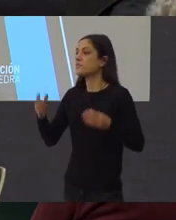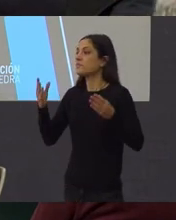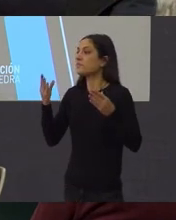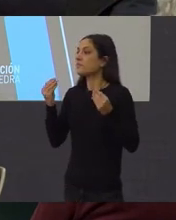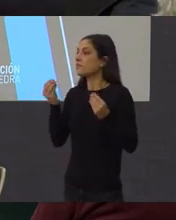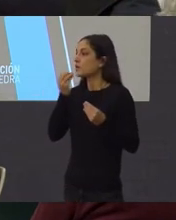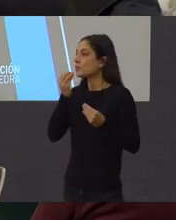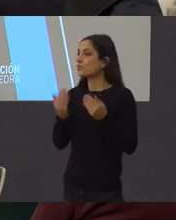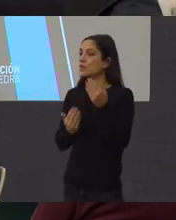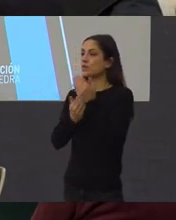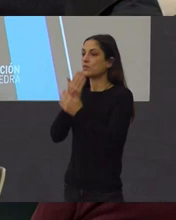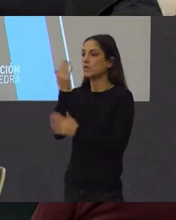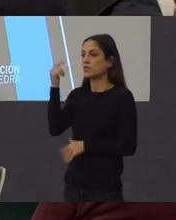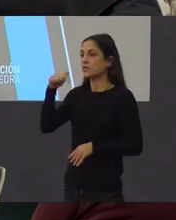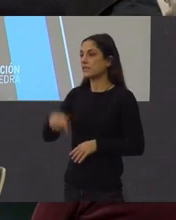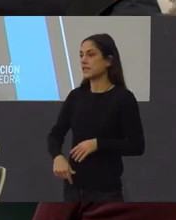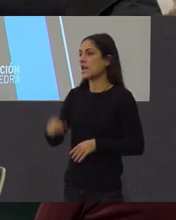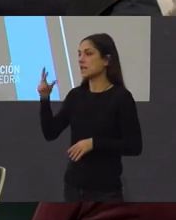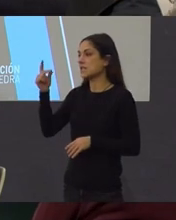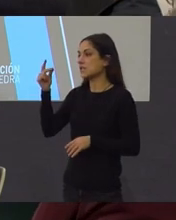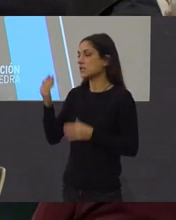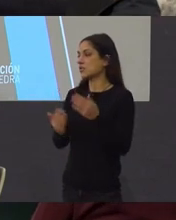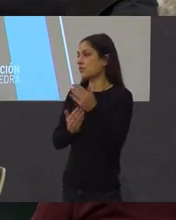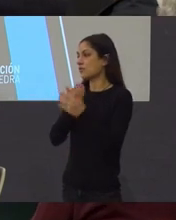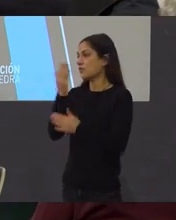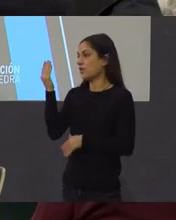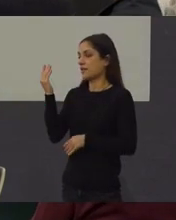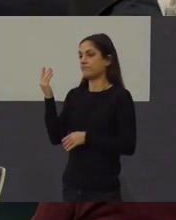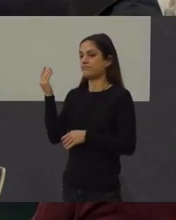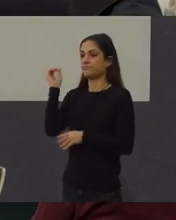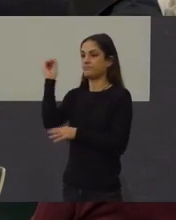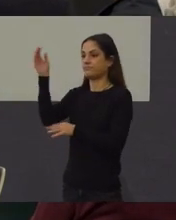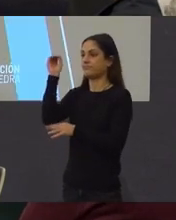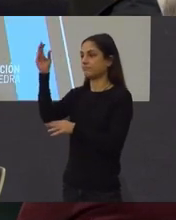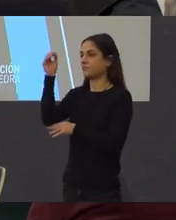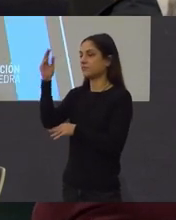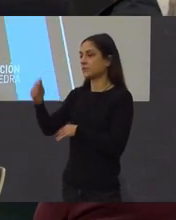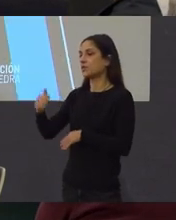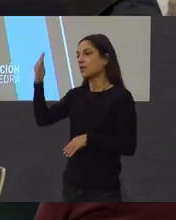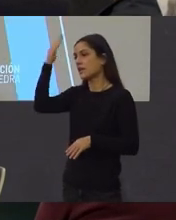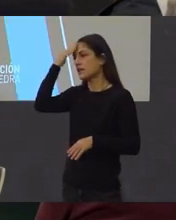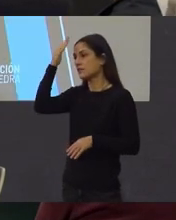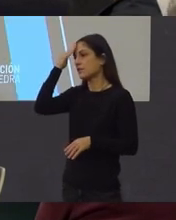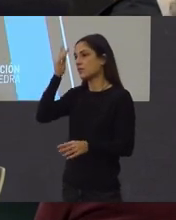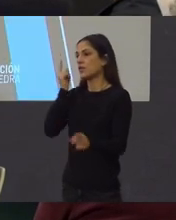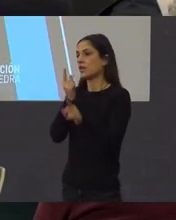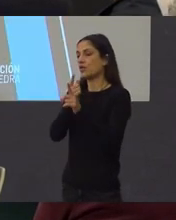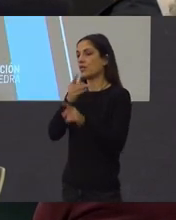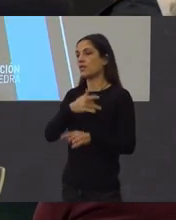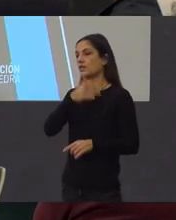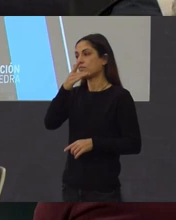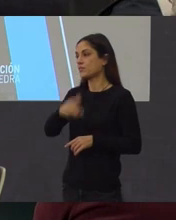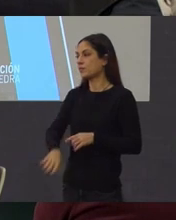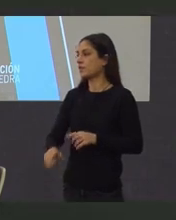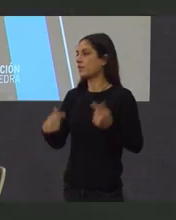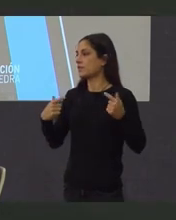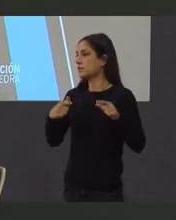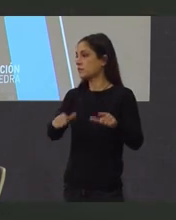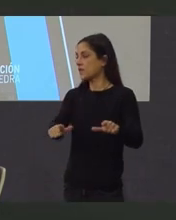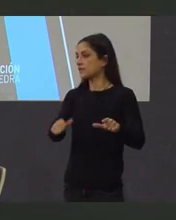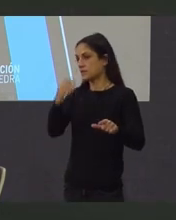moi bo día neste segundo día das xornadas de memoria contra a impunidade do Departamento de